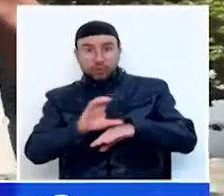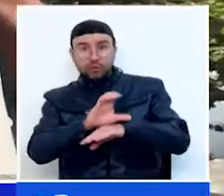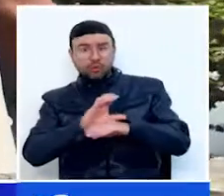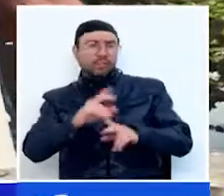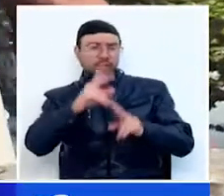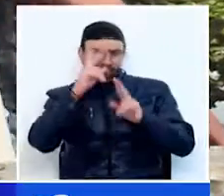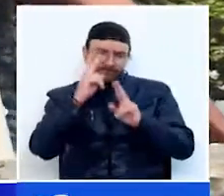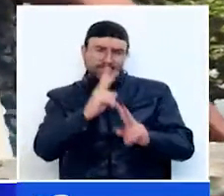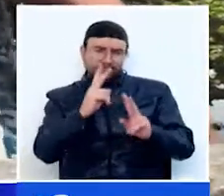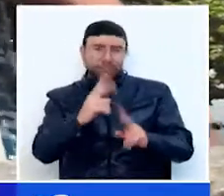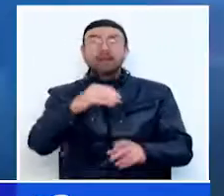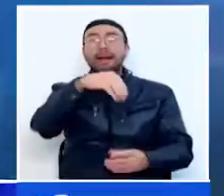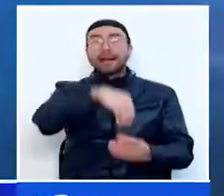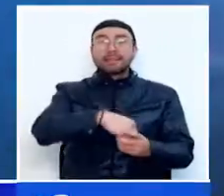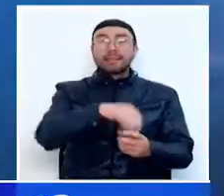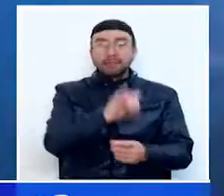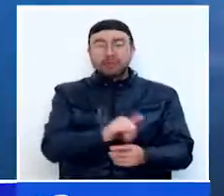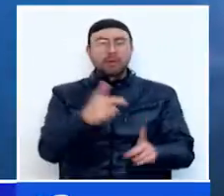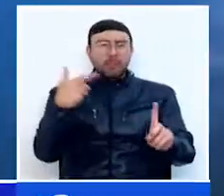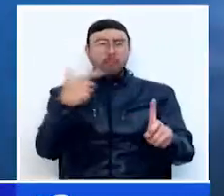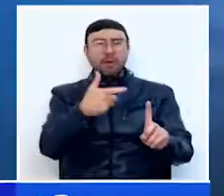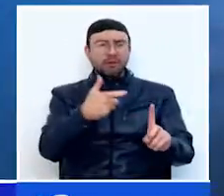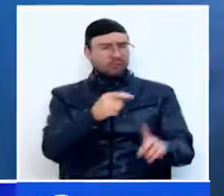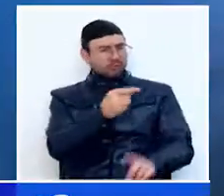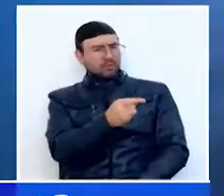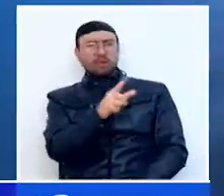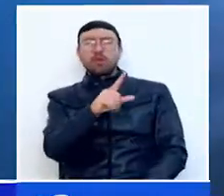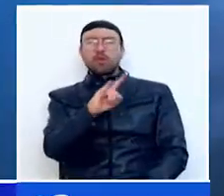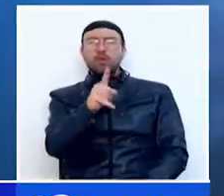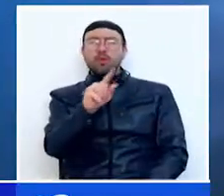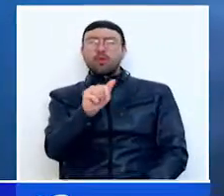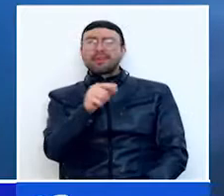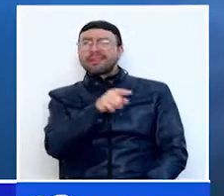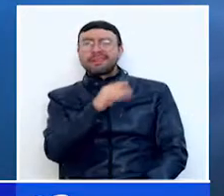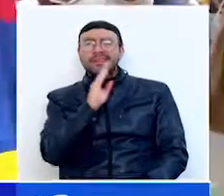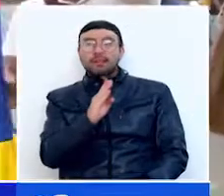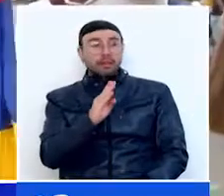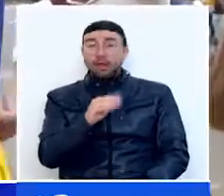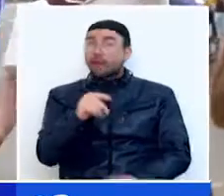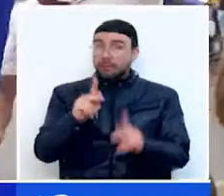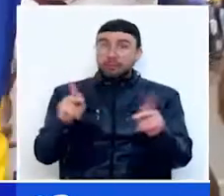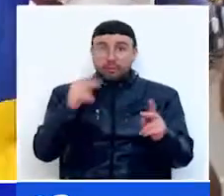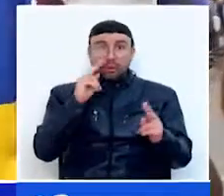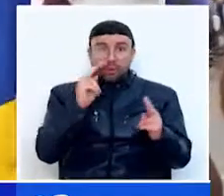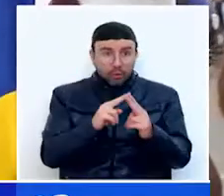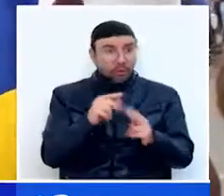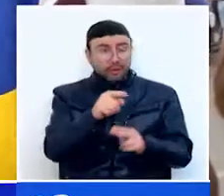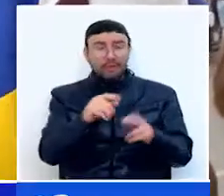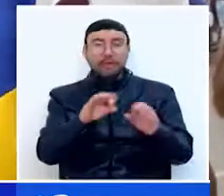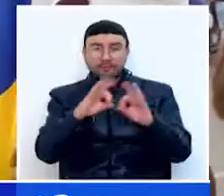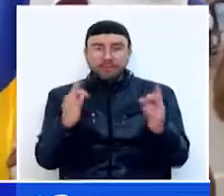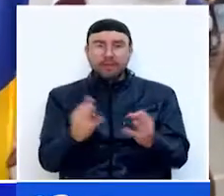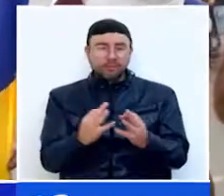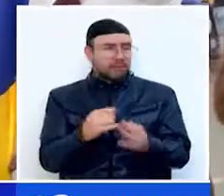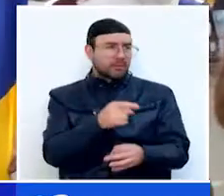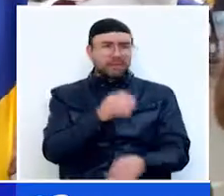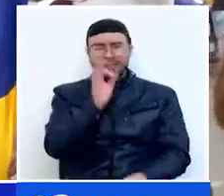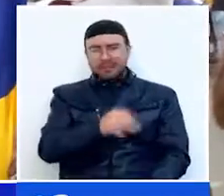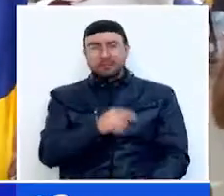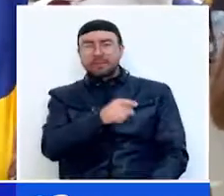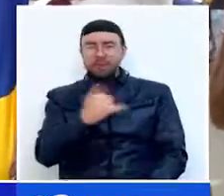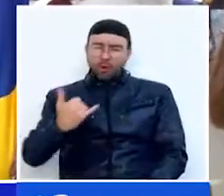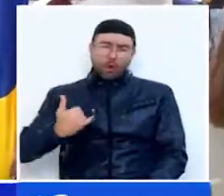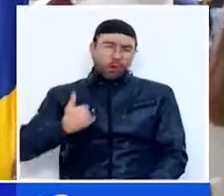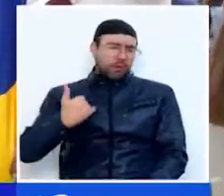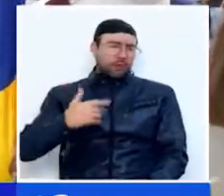mismo lugar donde le dispararon. ¿Pero quién es Lucas Villa? Para las personas que lo conocen, para su familia, siempre fue un joven que